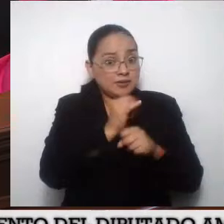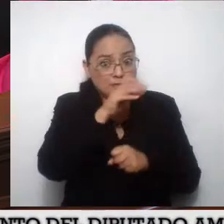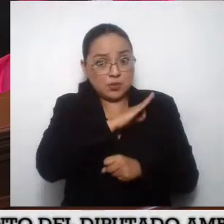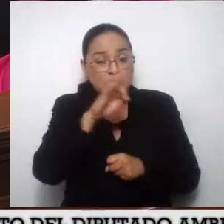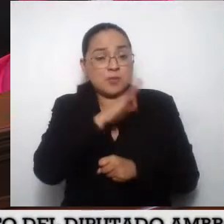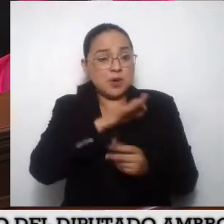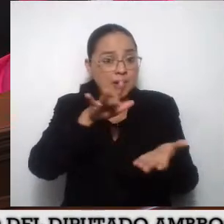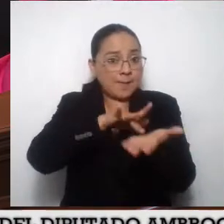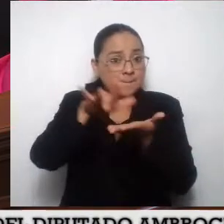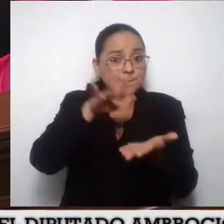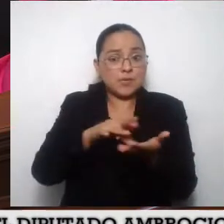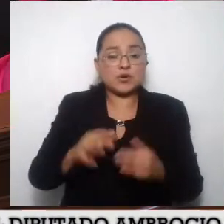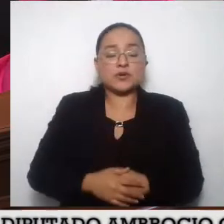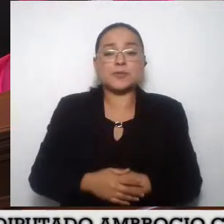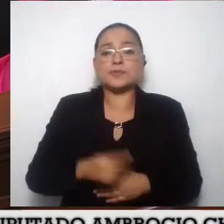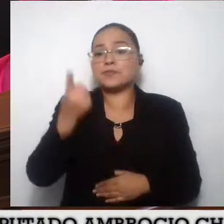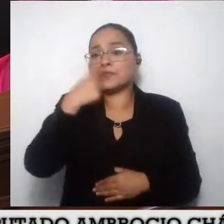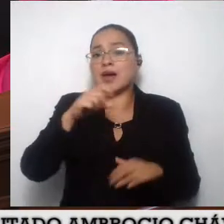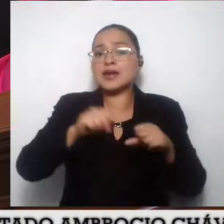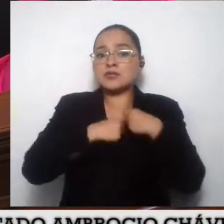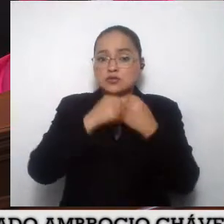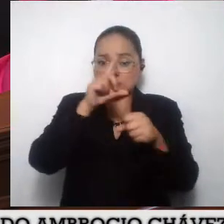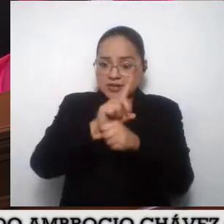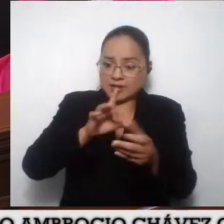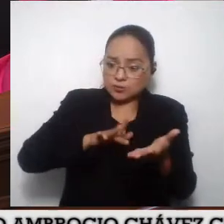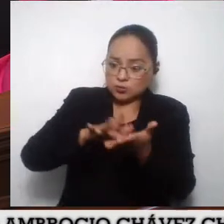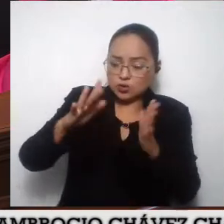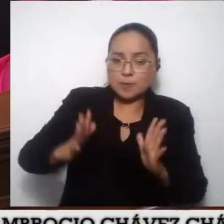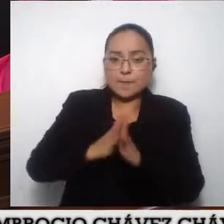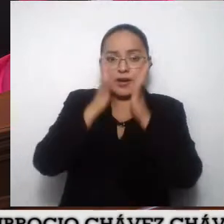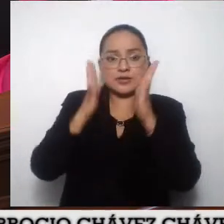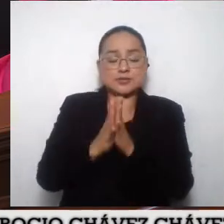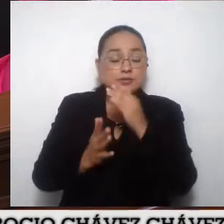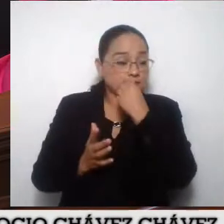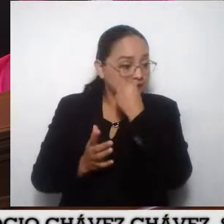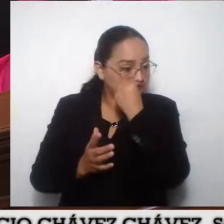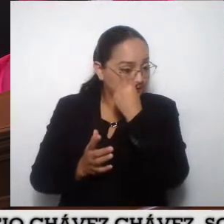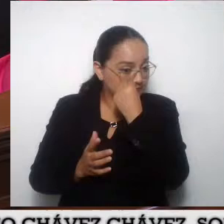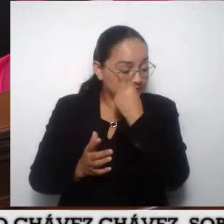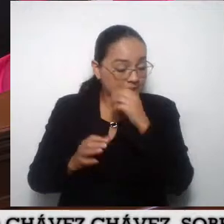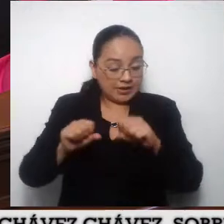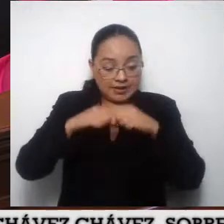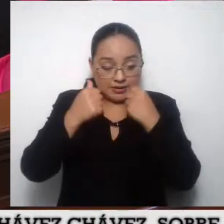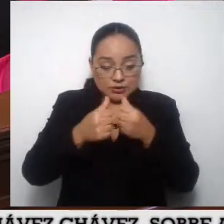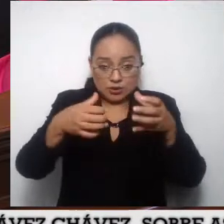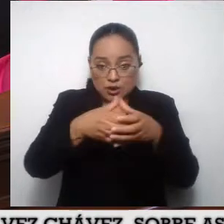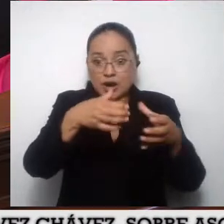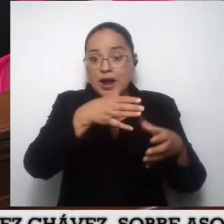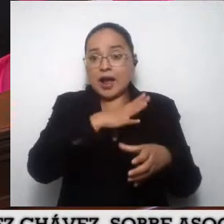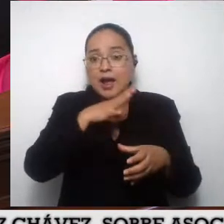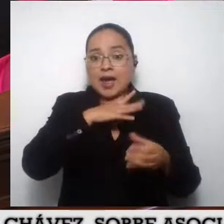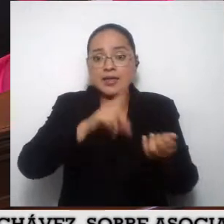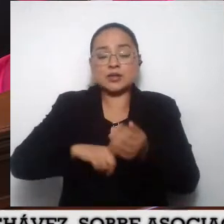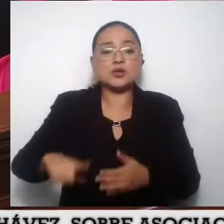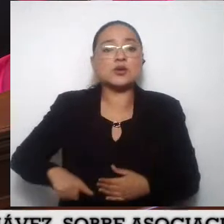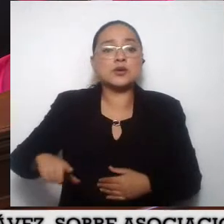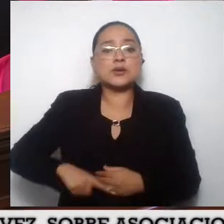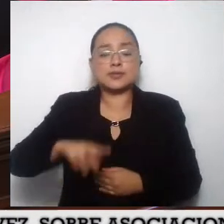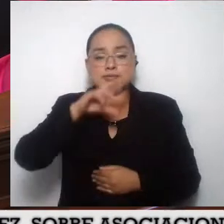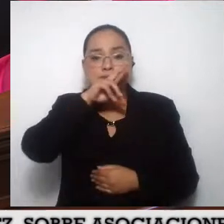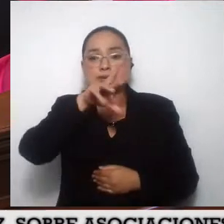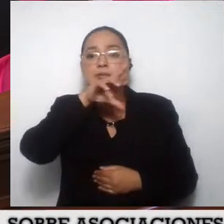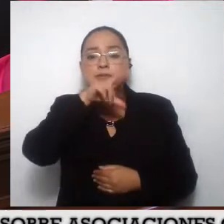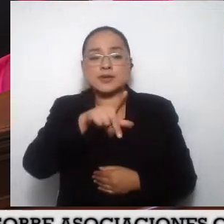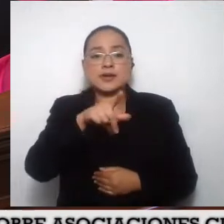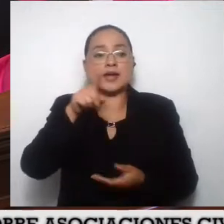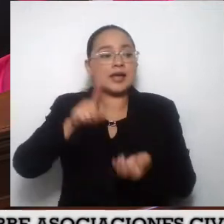la sociedad participe. Una sociedad organizada tendrá mejores gobiernos, gobiernos que estén vigilados,